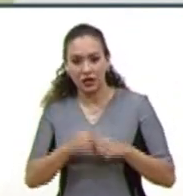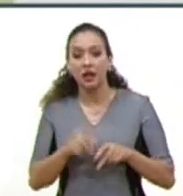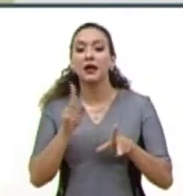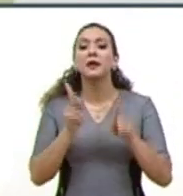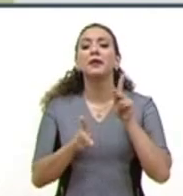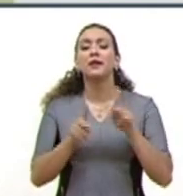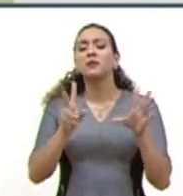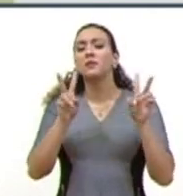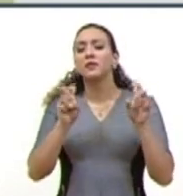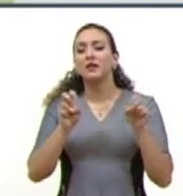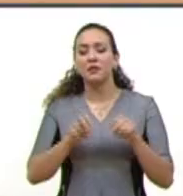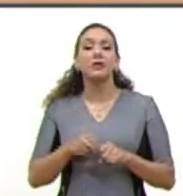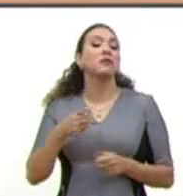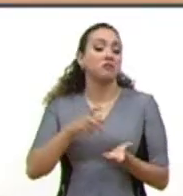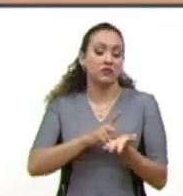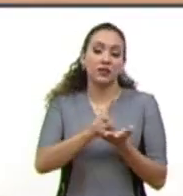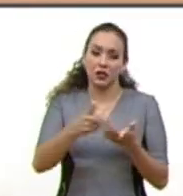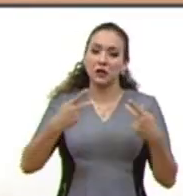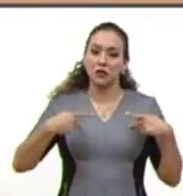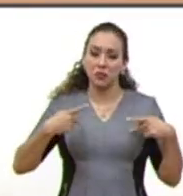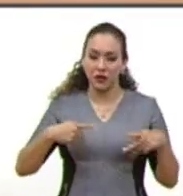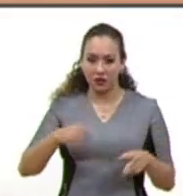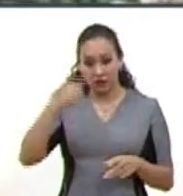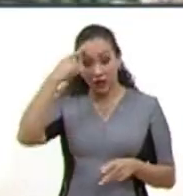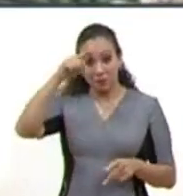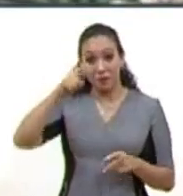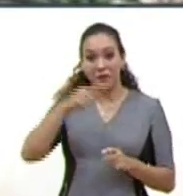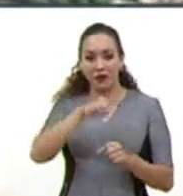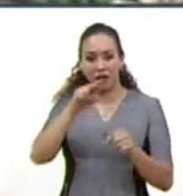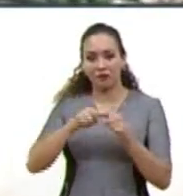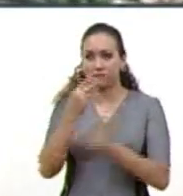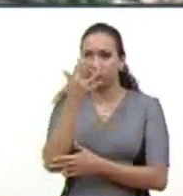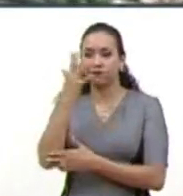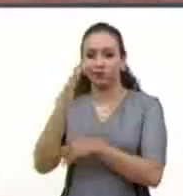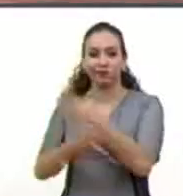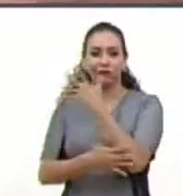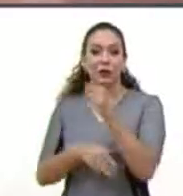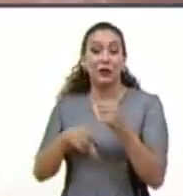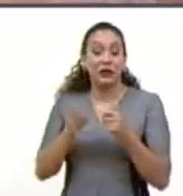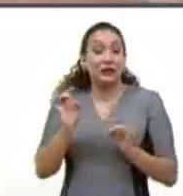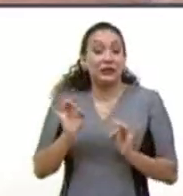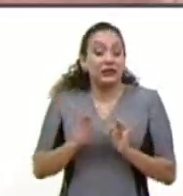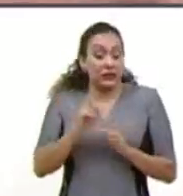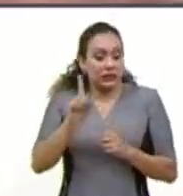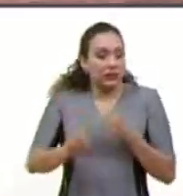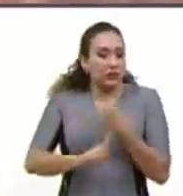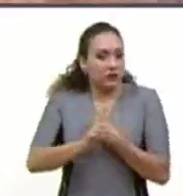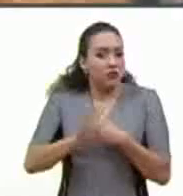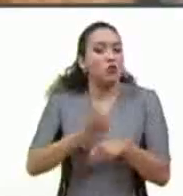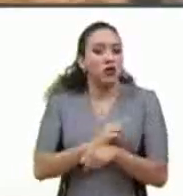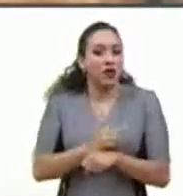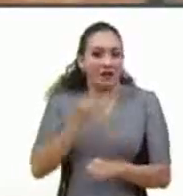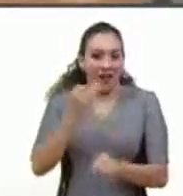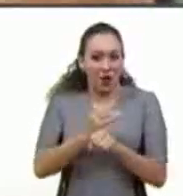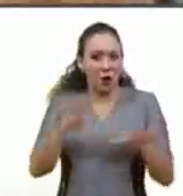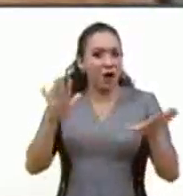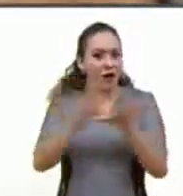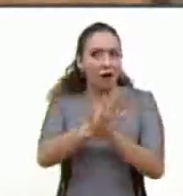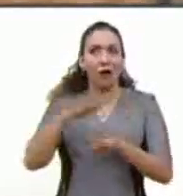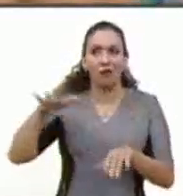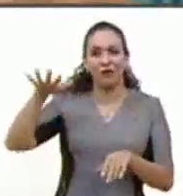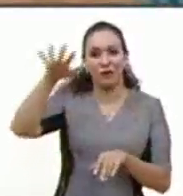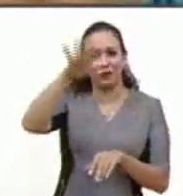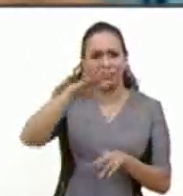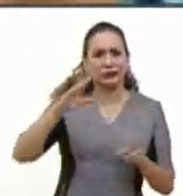un medio ambiente sano, reconoció que este derecho se ve amenazado por el cambio climático, por lo que es indispensable emitir políticas públicas